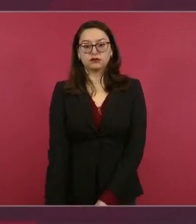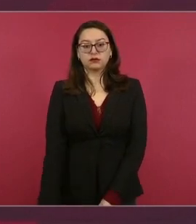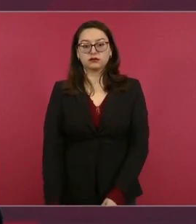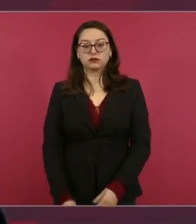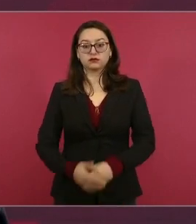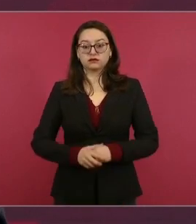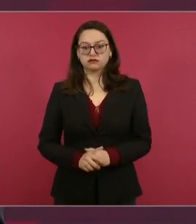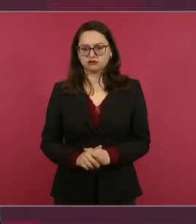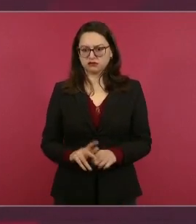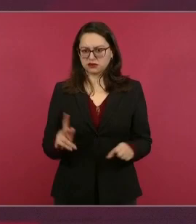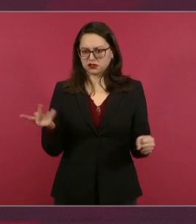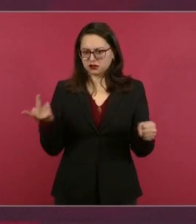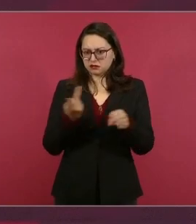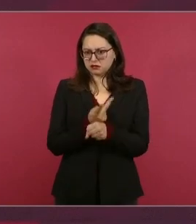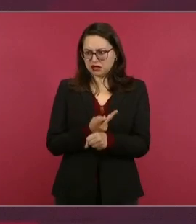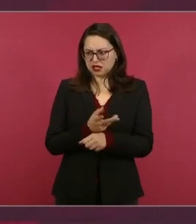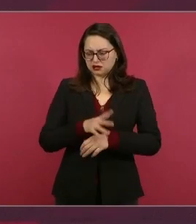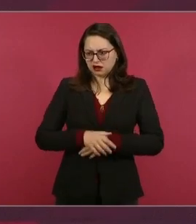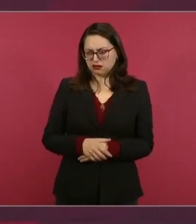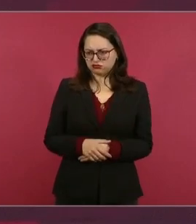servicio, que